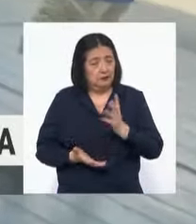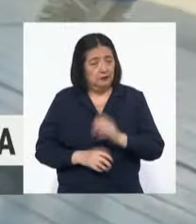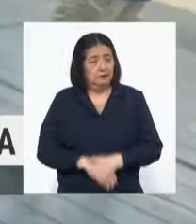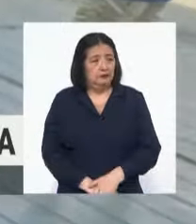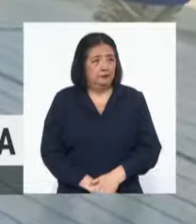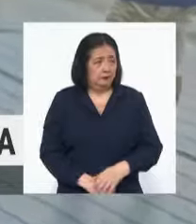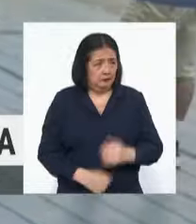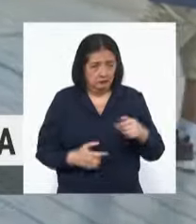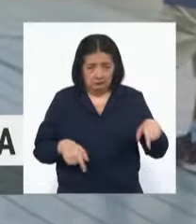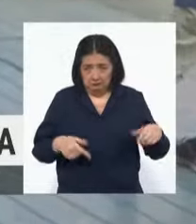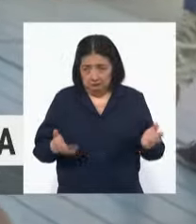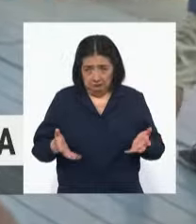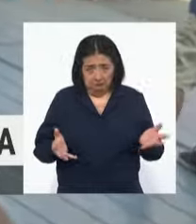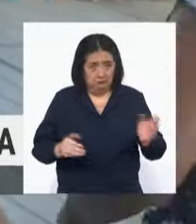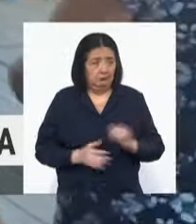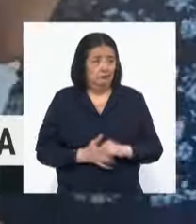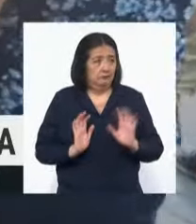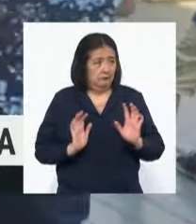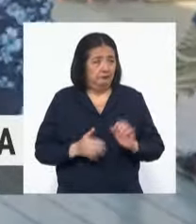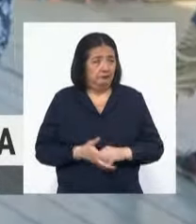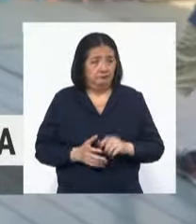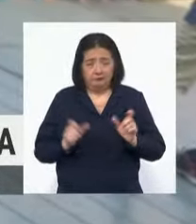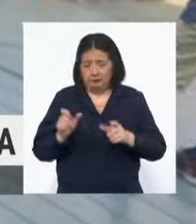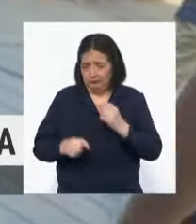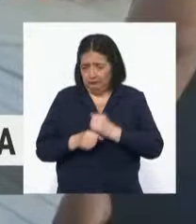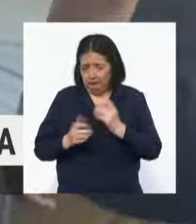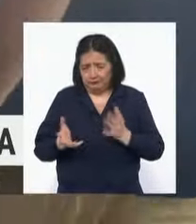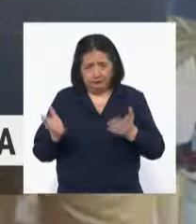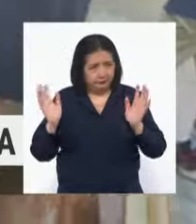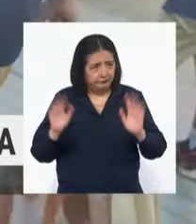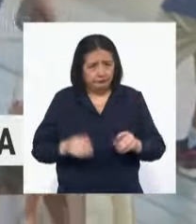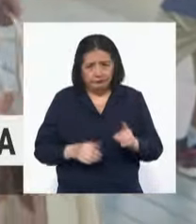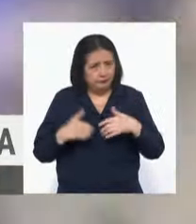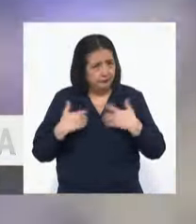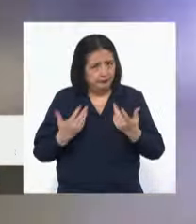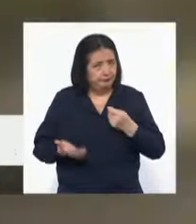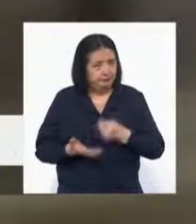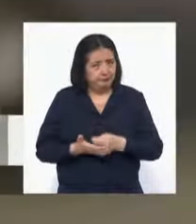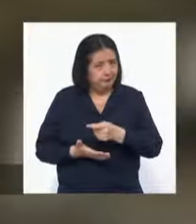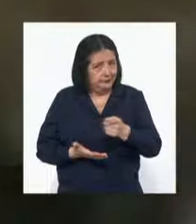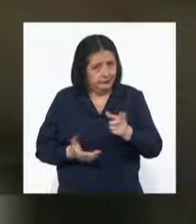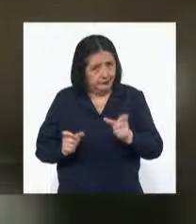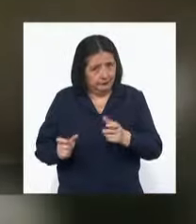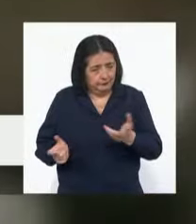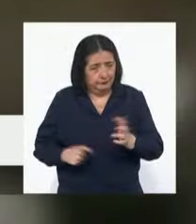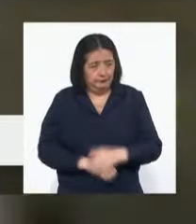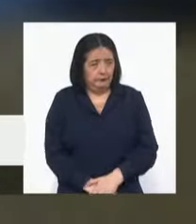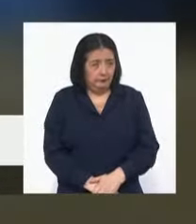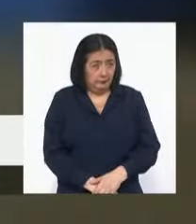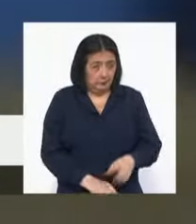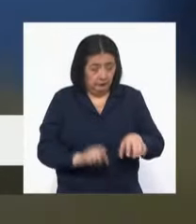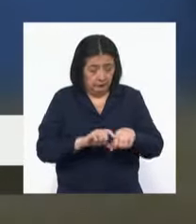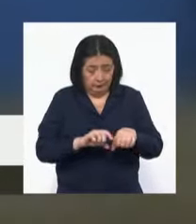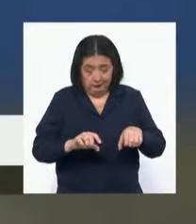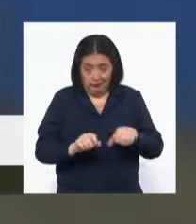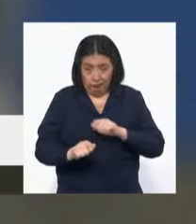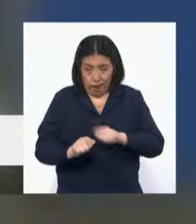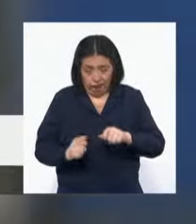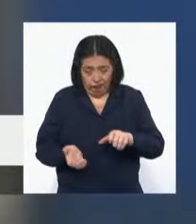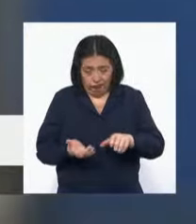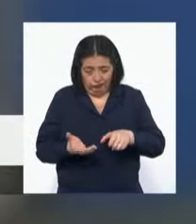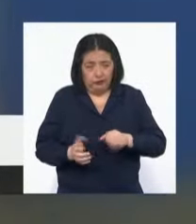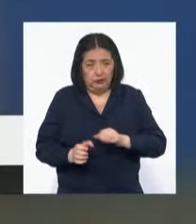después aquí todos son gente trabajadora que no puede pagar cupo. Esta explosión de un cartucho de dinamita